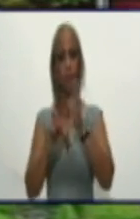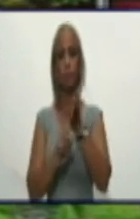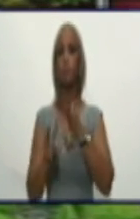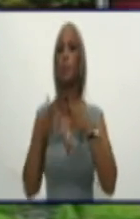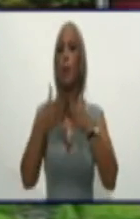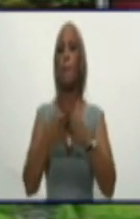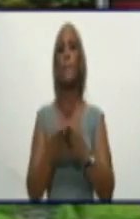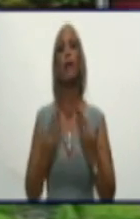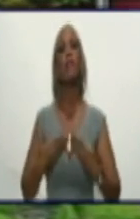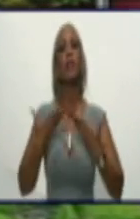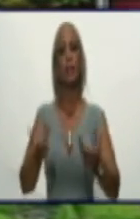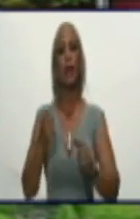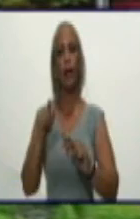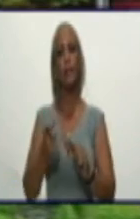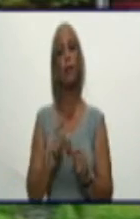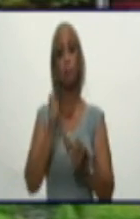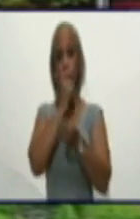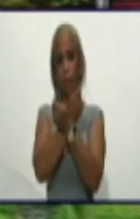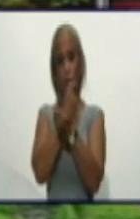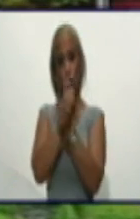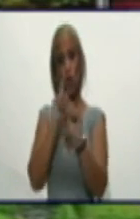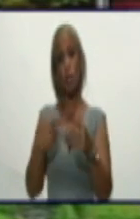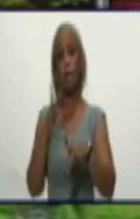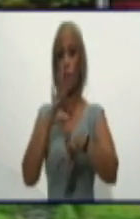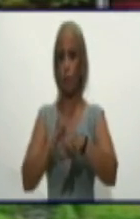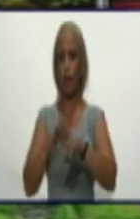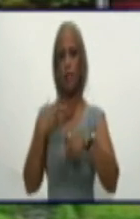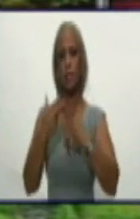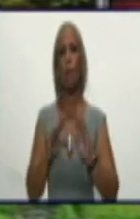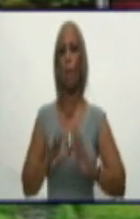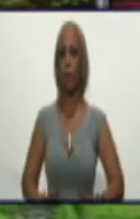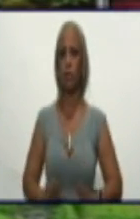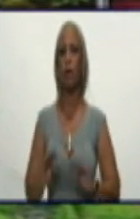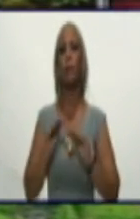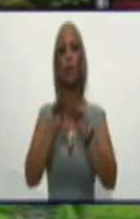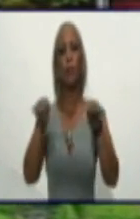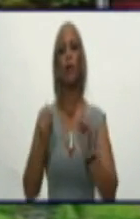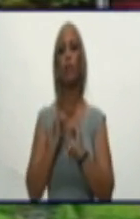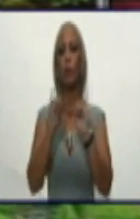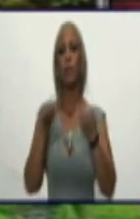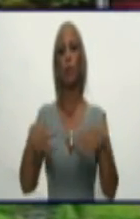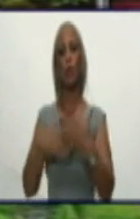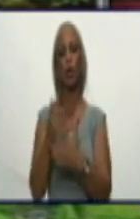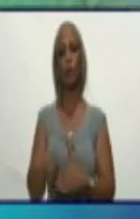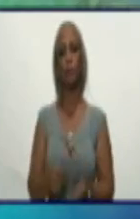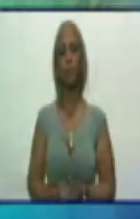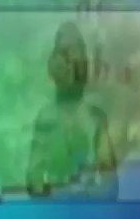esta peligrosa enfermedad. Hacemos una pausa en nuestro panel informativo de hoy.